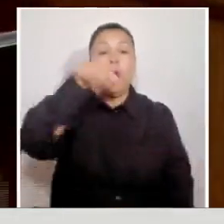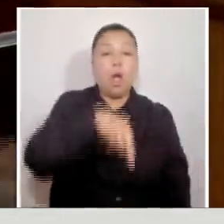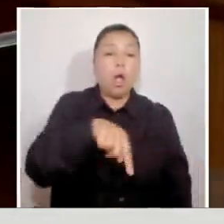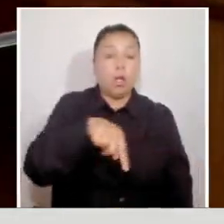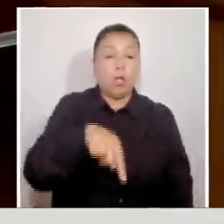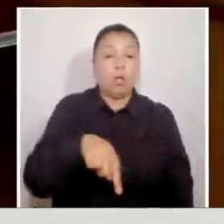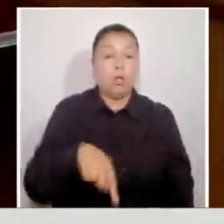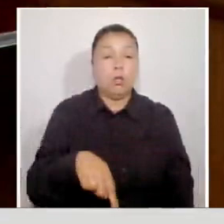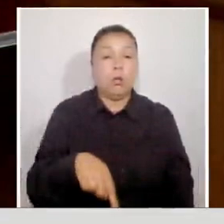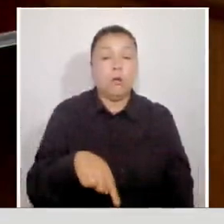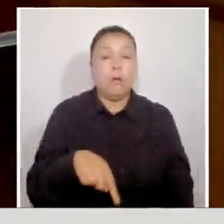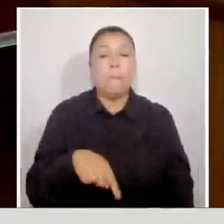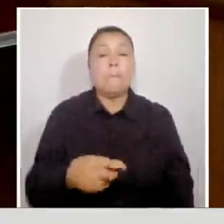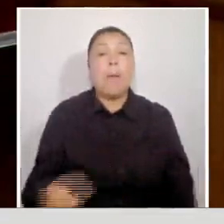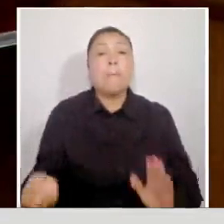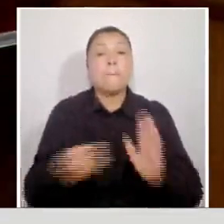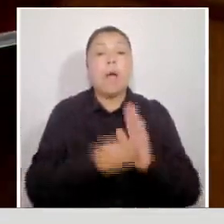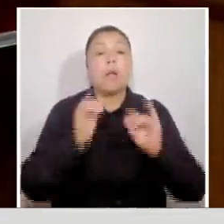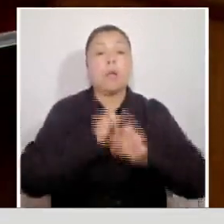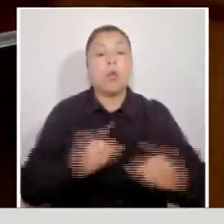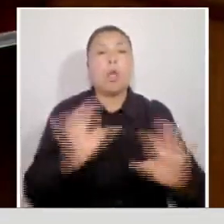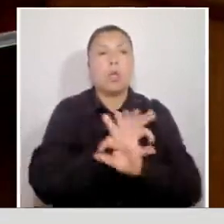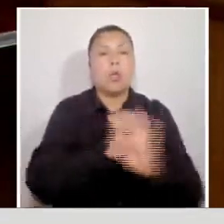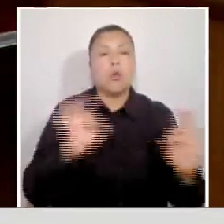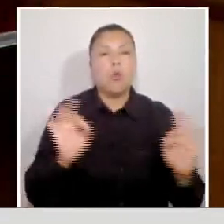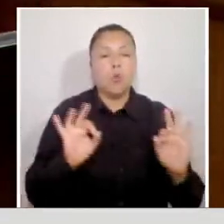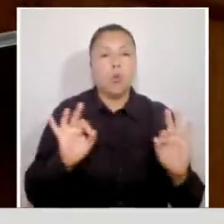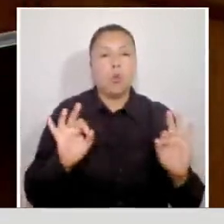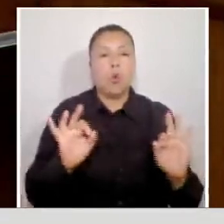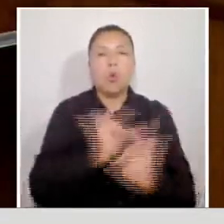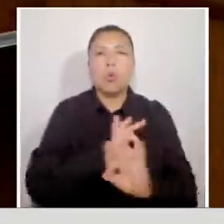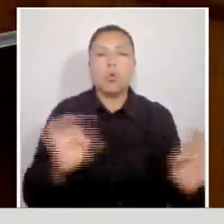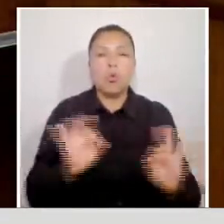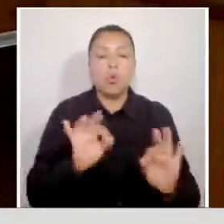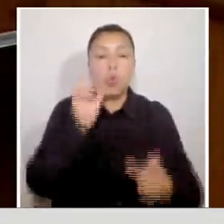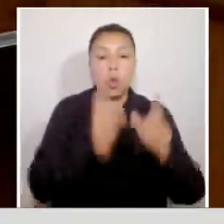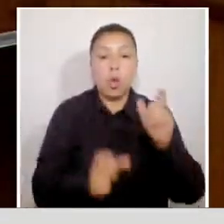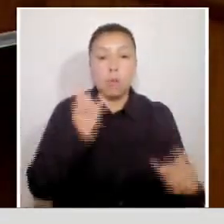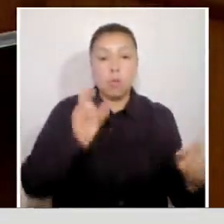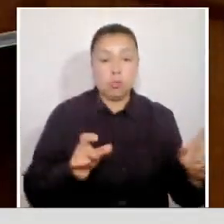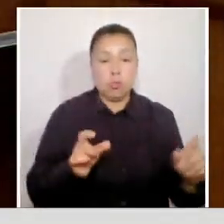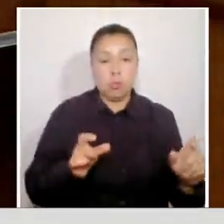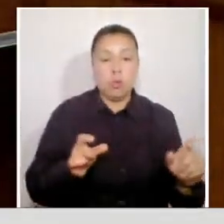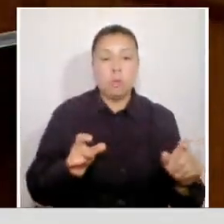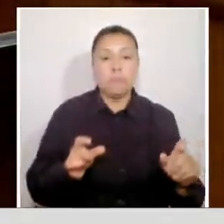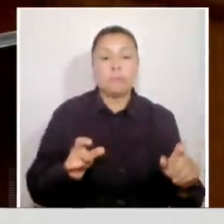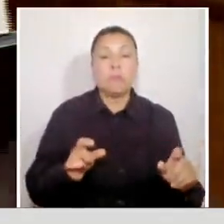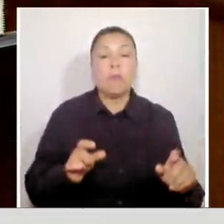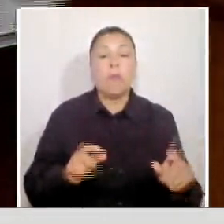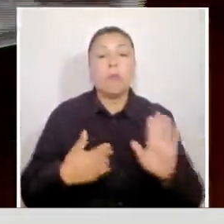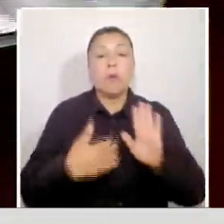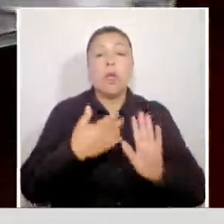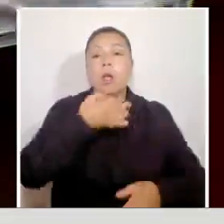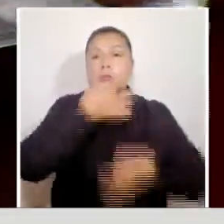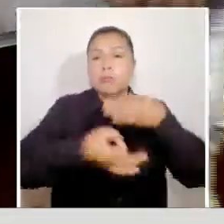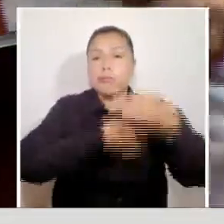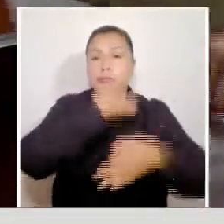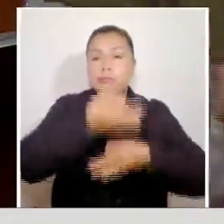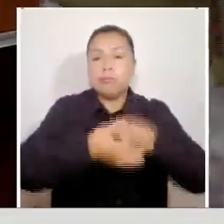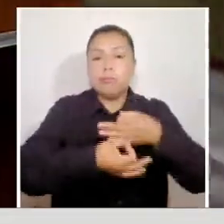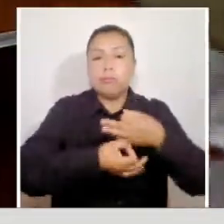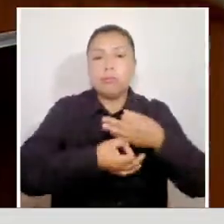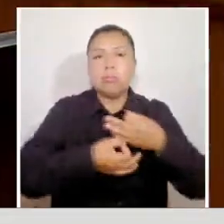información y ninguno o ninguna de las personas que acudieron a hacer la presentación miró esto como algo